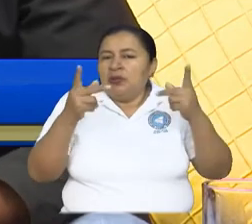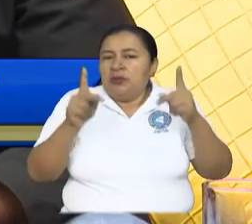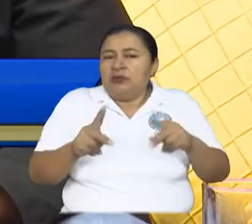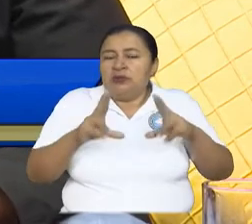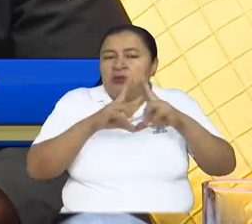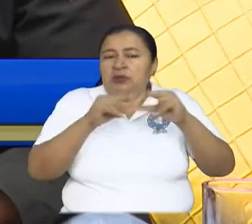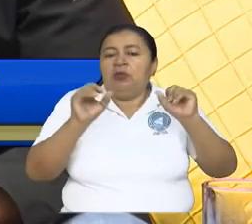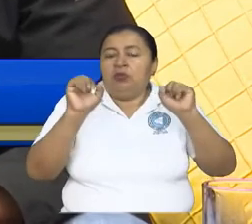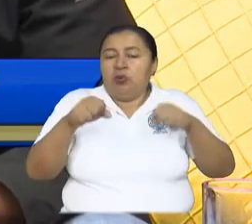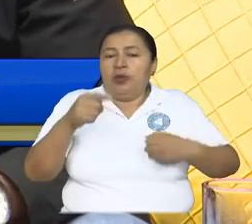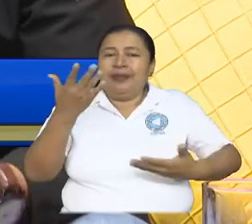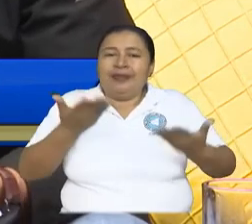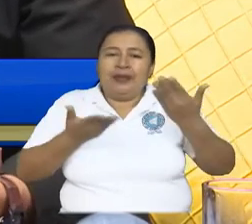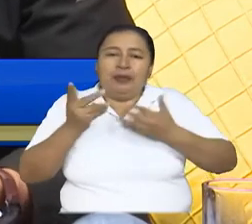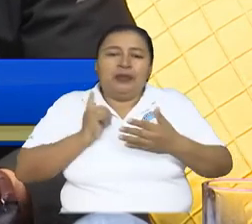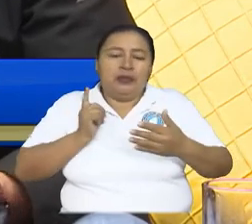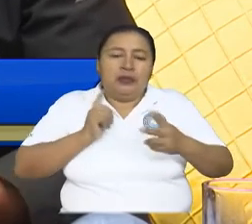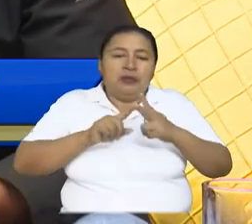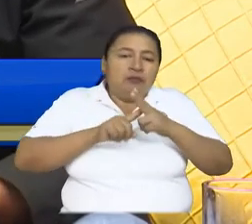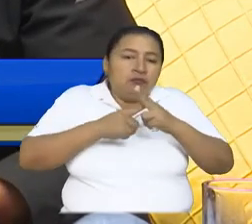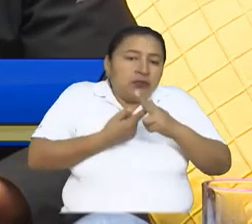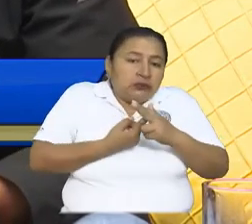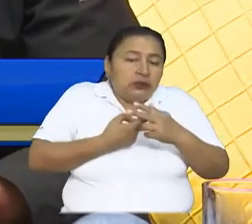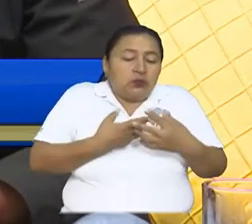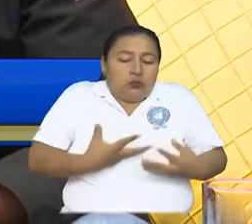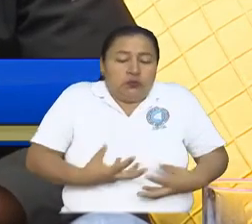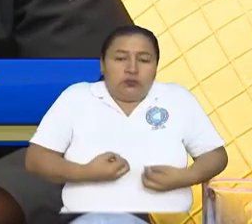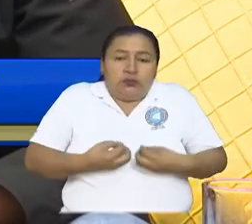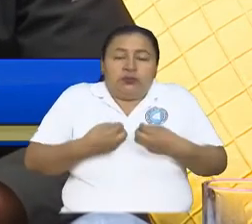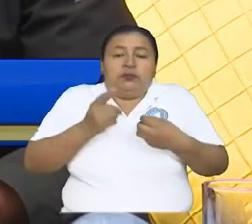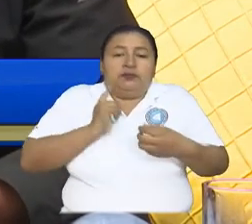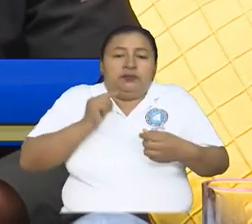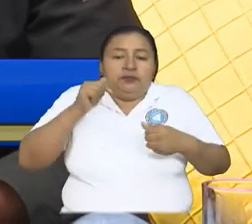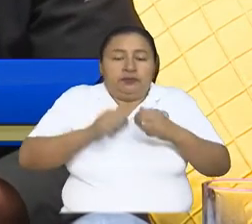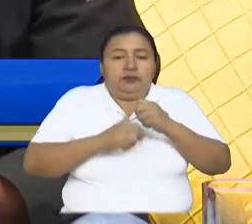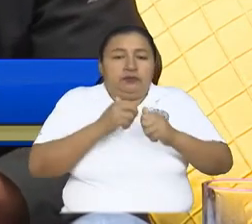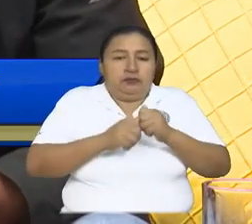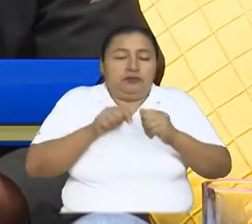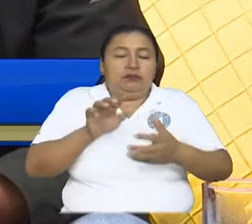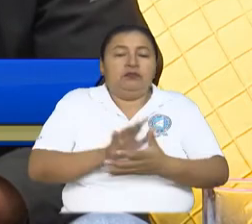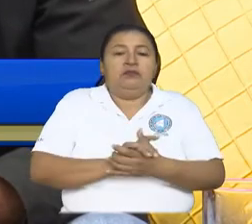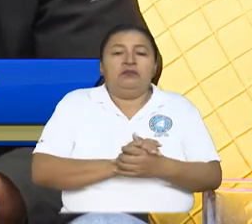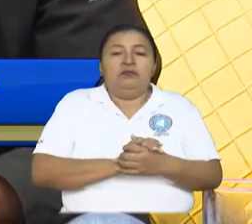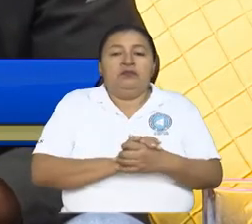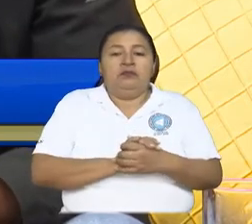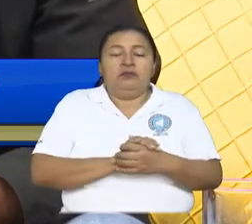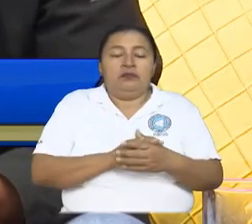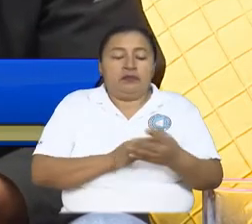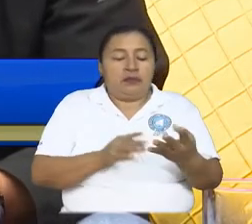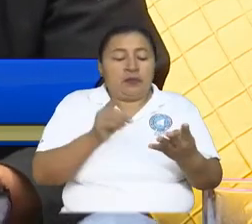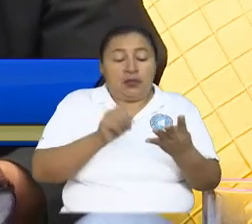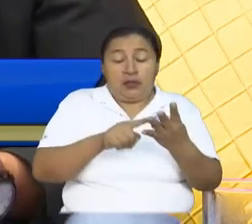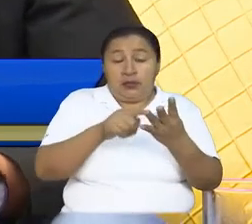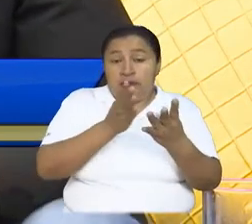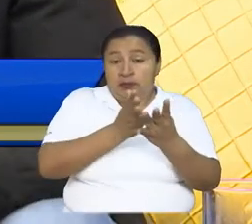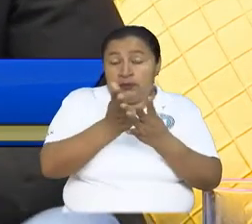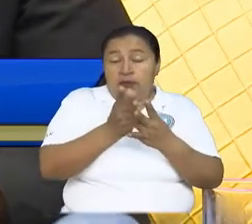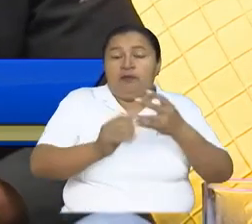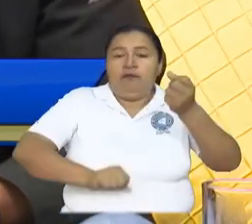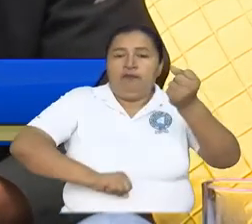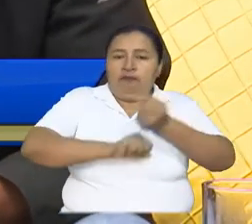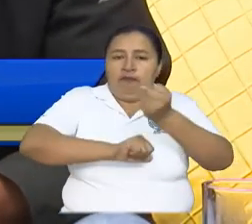pueden estar iniciando precisamente a tener este este mal el tercer eje es